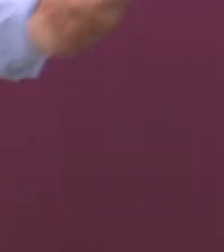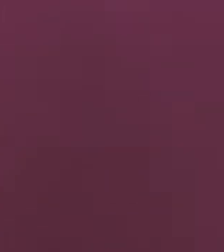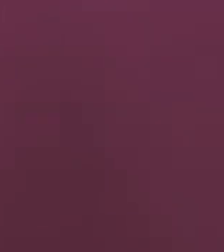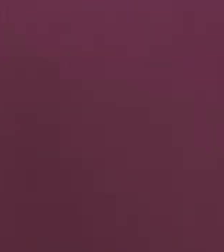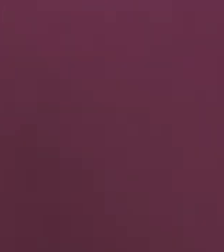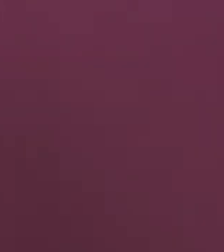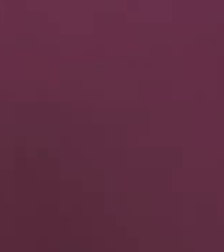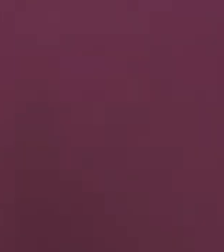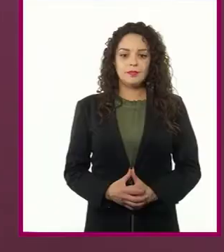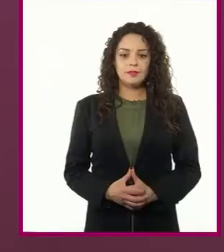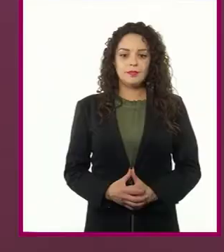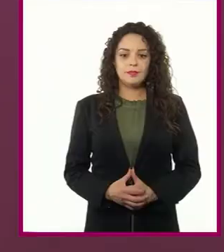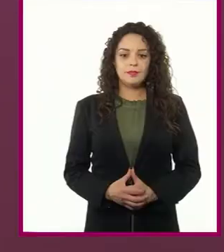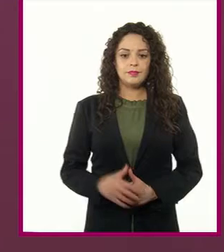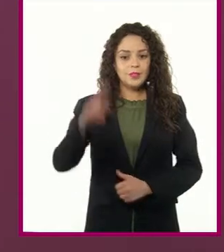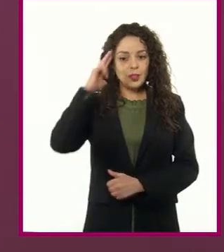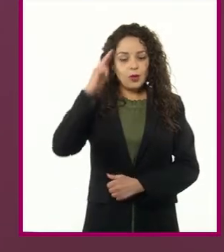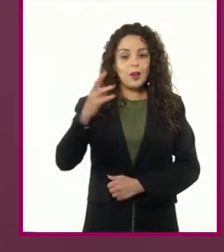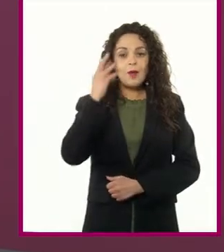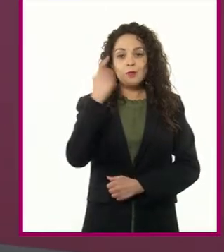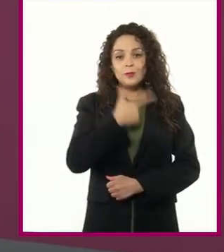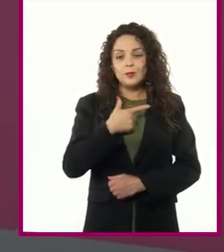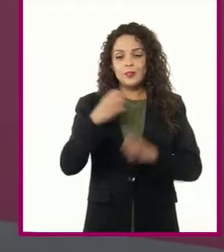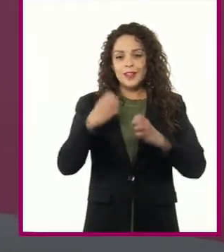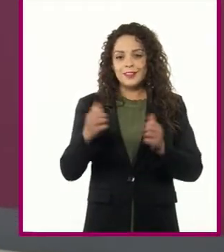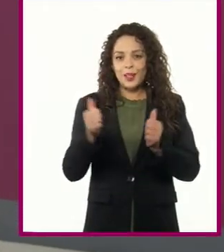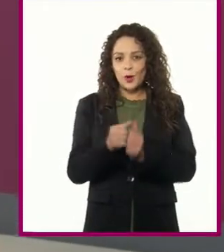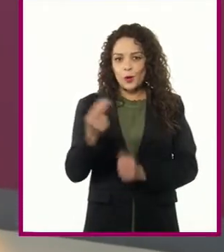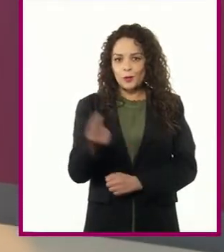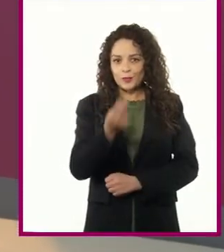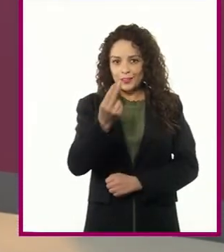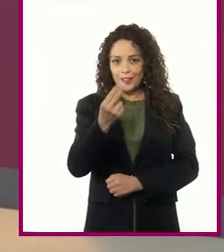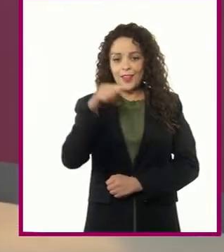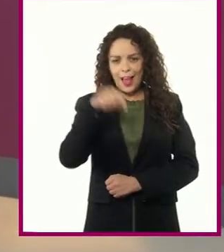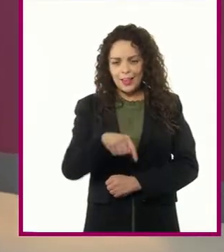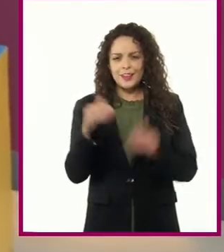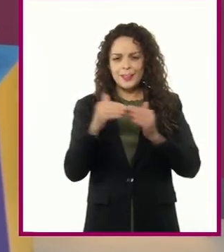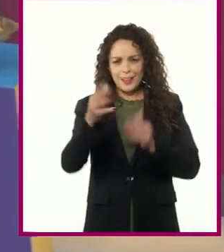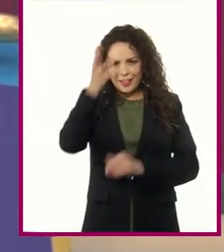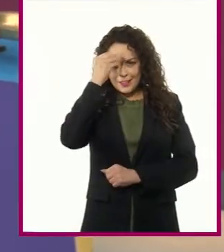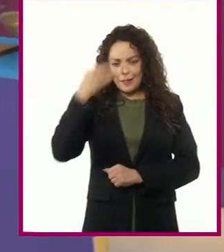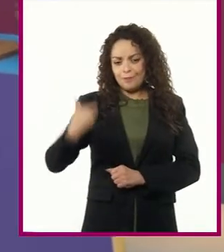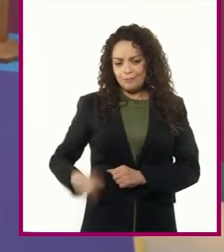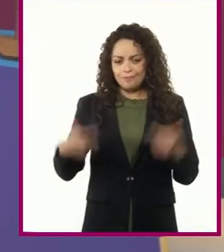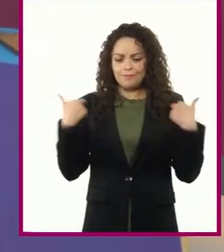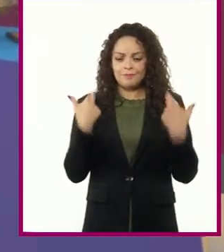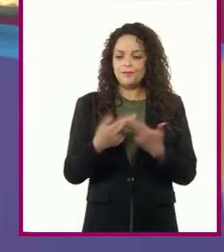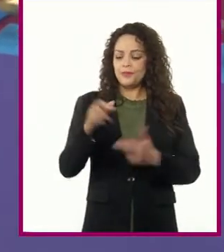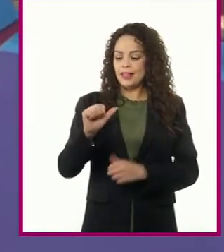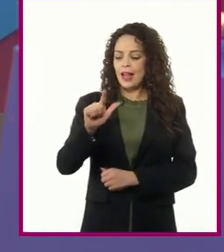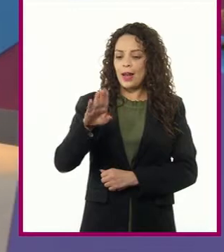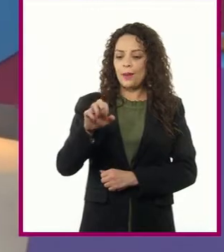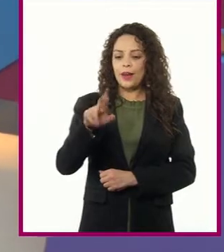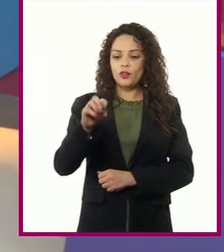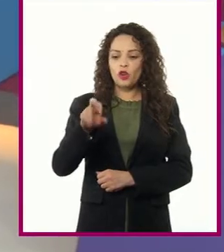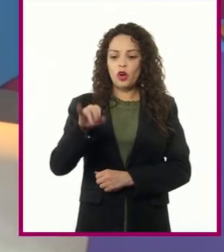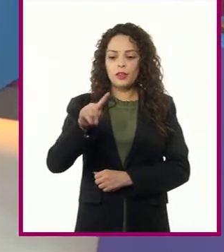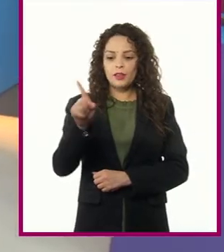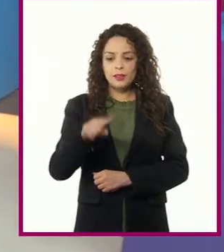¿Qué tal? Es un gusto estar nuevamente con todas y todos ustedes en Aprende en Casa. Soy el profesor Alberto Ortiz y les doy la más